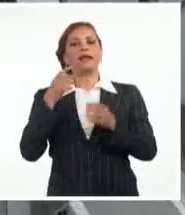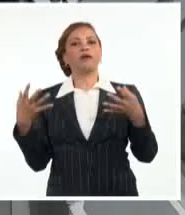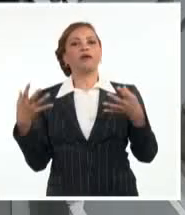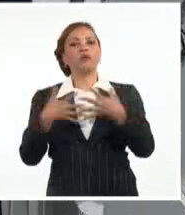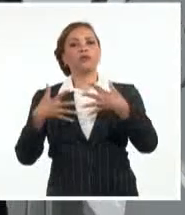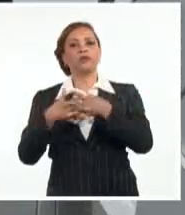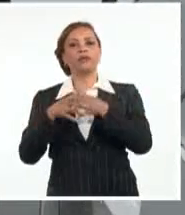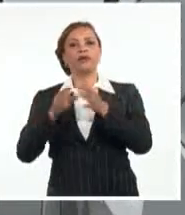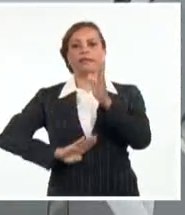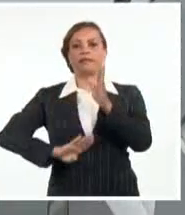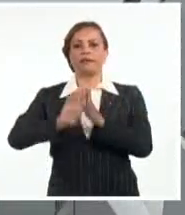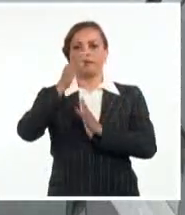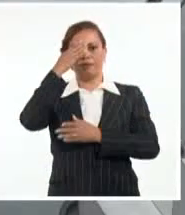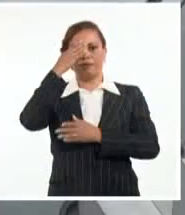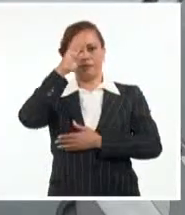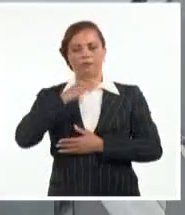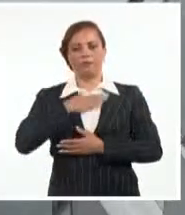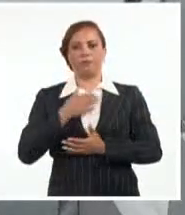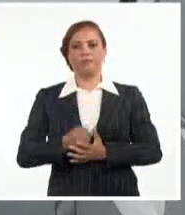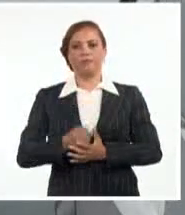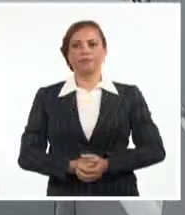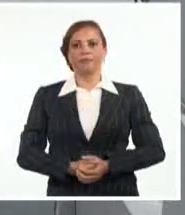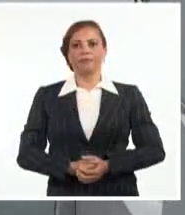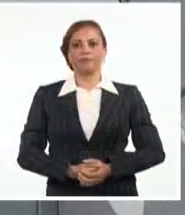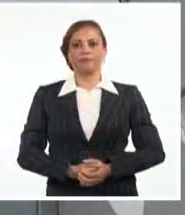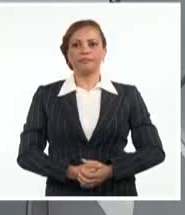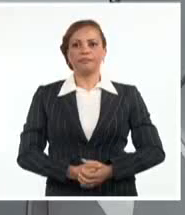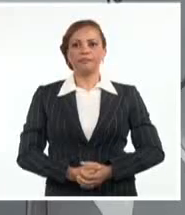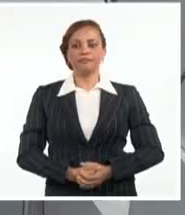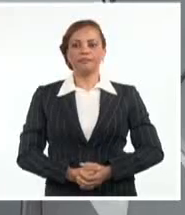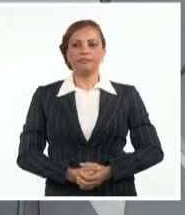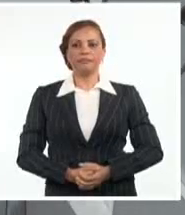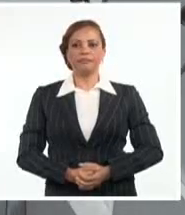la patria grande. Desde Buenos Aires, Héctor Martínez, Sistema Informativo de la Televisión.